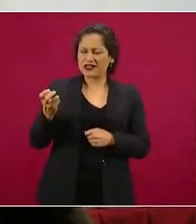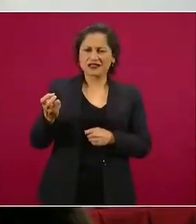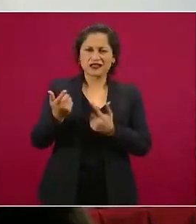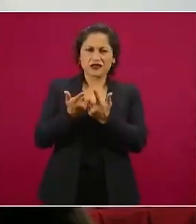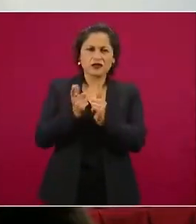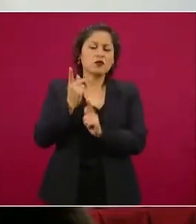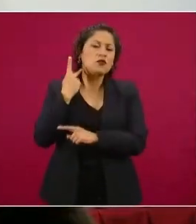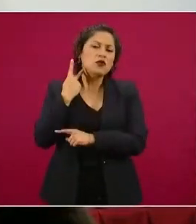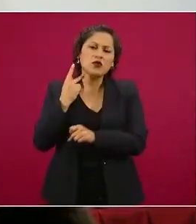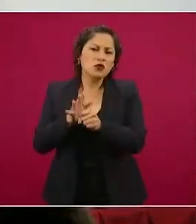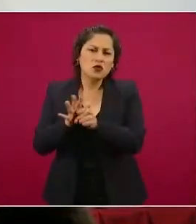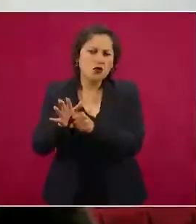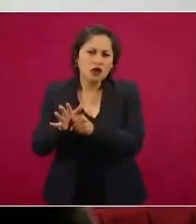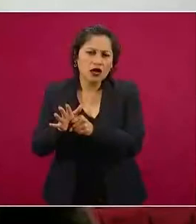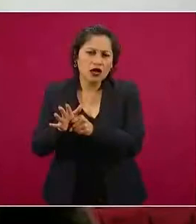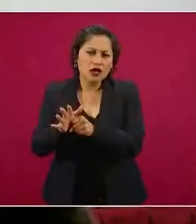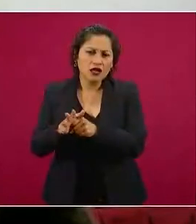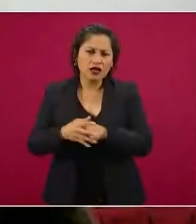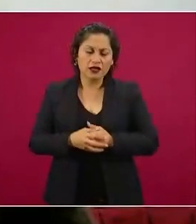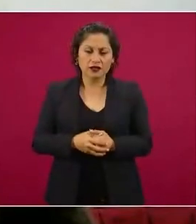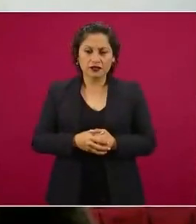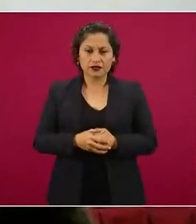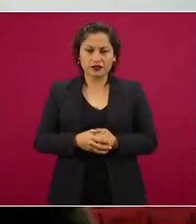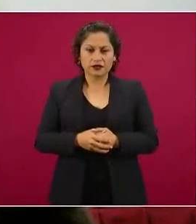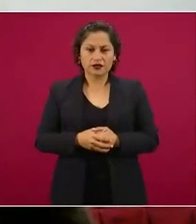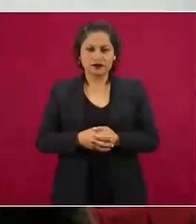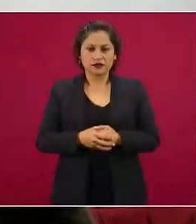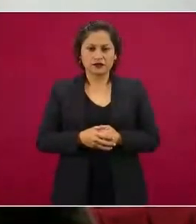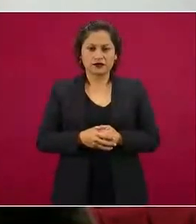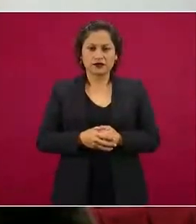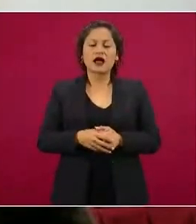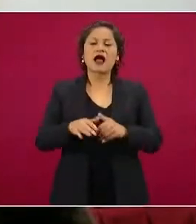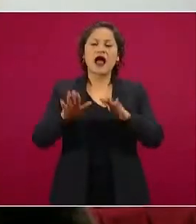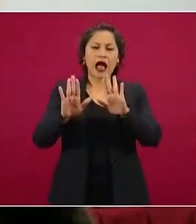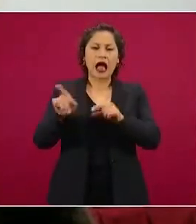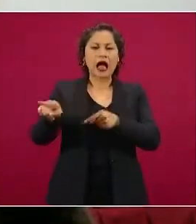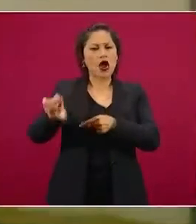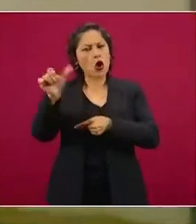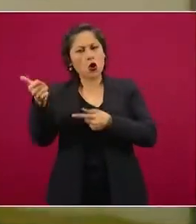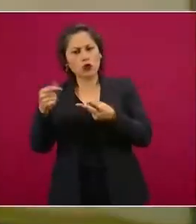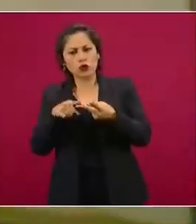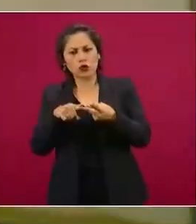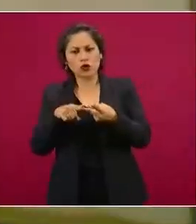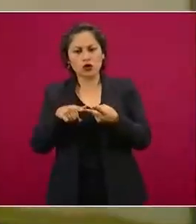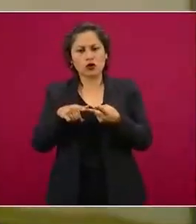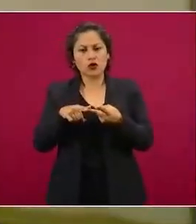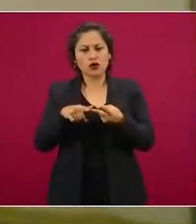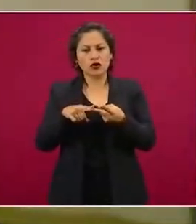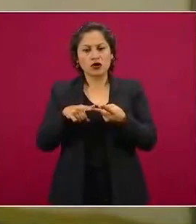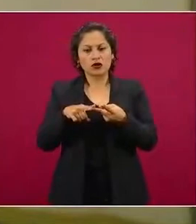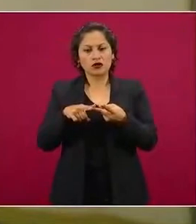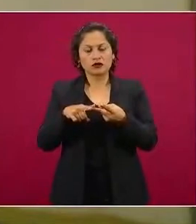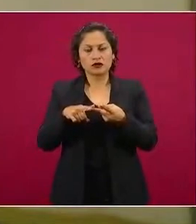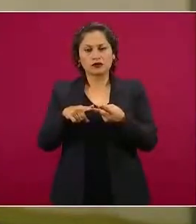¿Cuál es ese? Pedro Aces. Ah, ¿y el otro? Redes Sociales